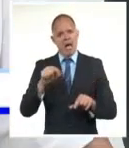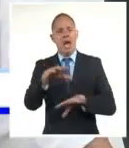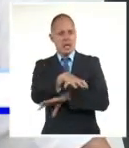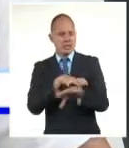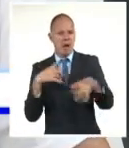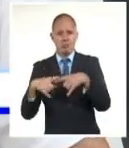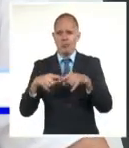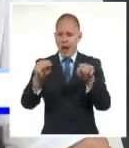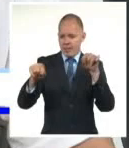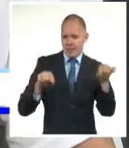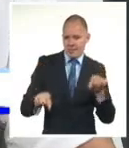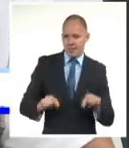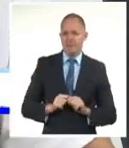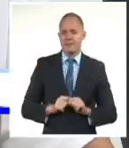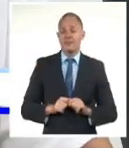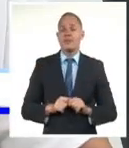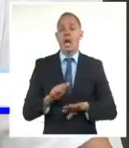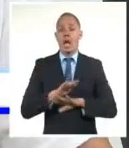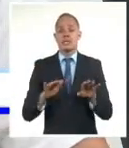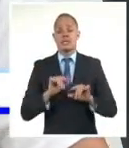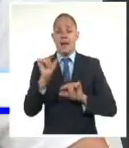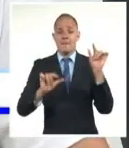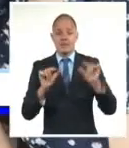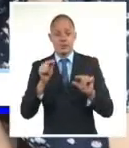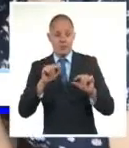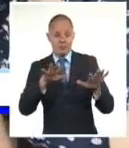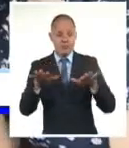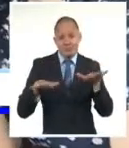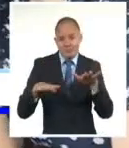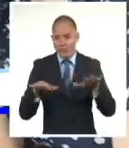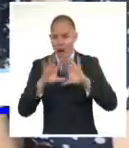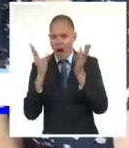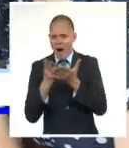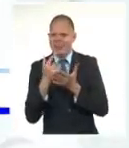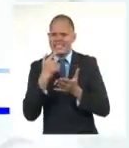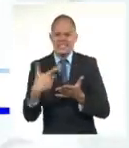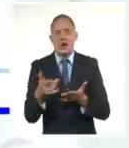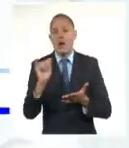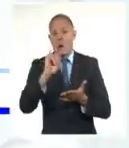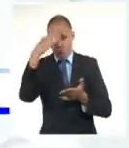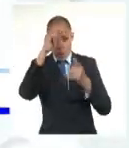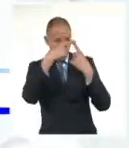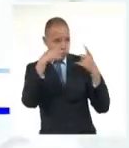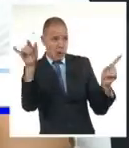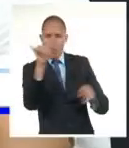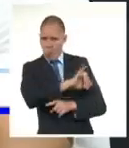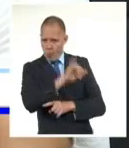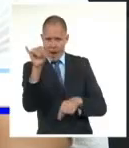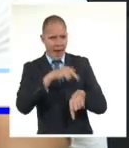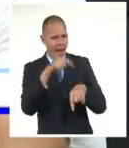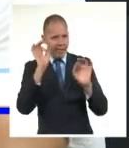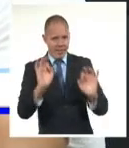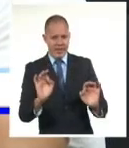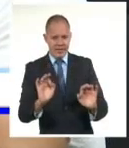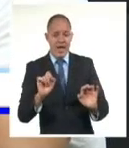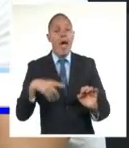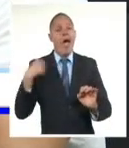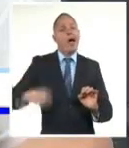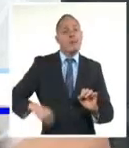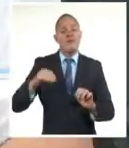Trillo. Sus organizadores afirman que sucederá simultáneamente en todo el país y será una fiesta en saludo al Día Mundial del